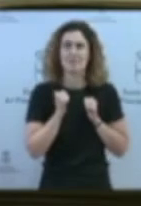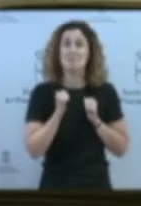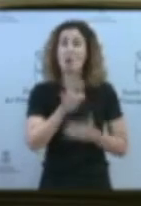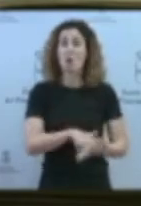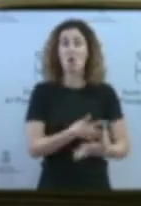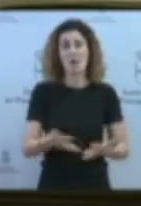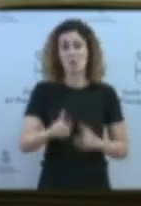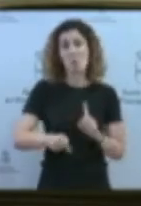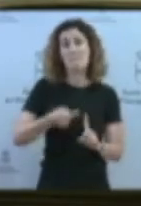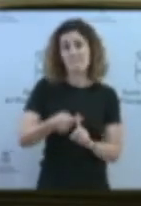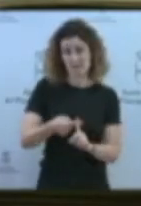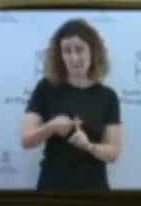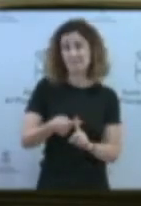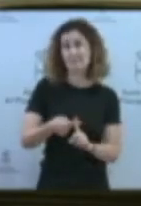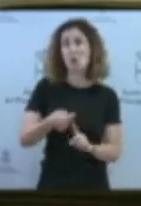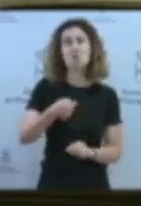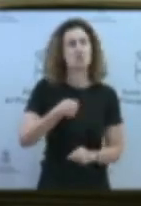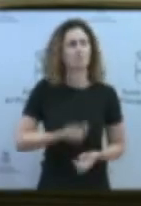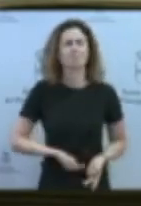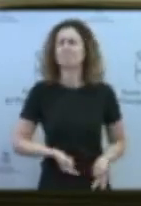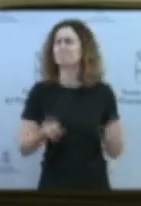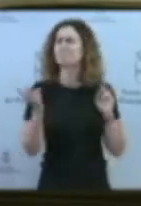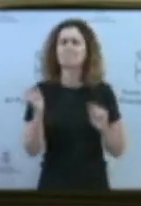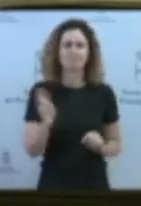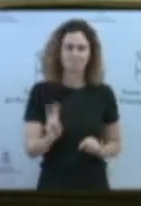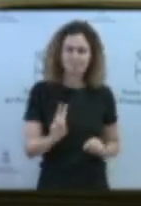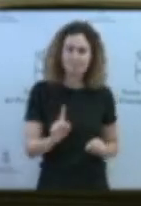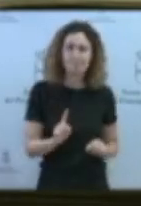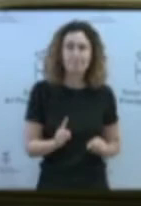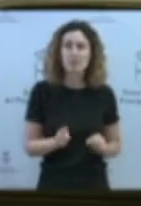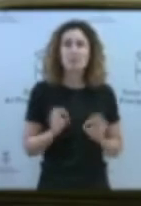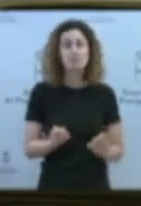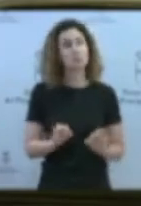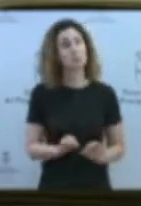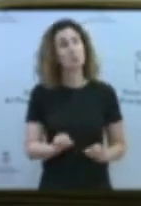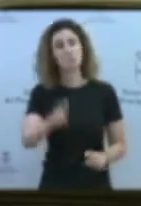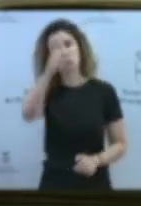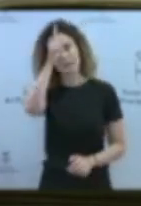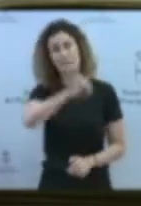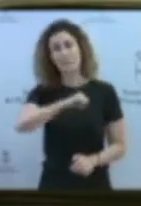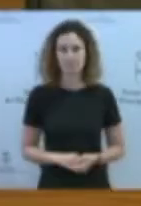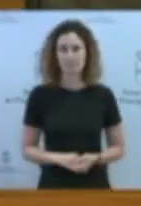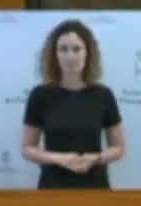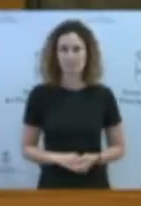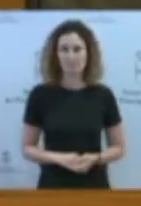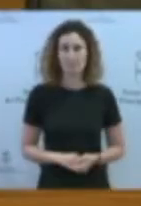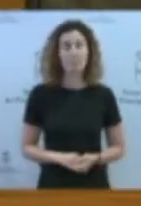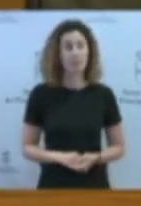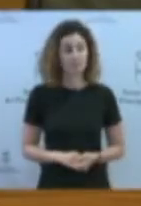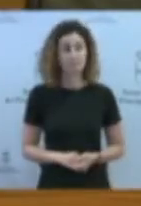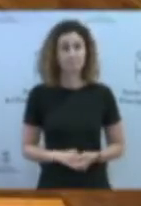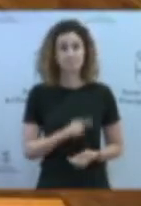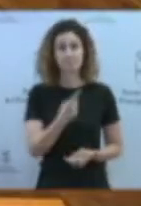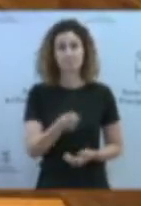permitir que esta discrecionalidad por parte de empresas privadas sigan afectando a la ciudadanía asturiana. Nada más, gracias. Gracias, señora